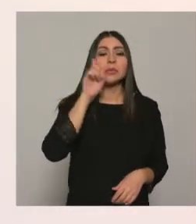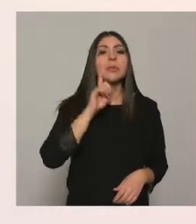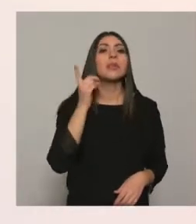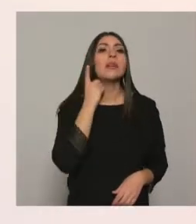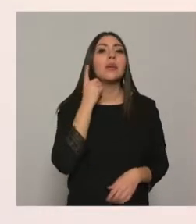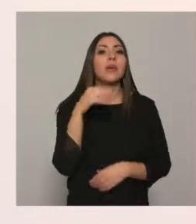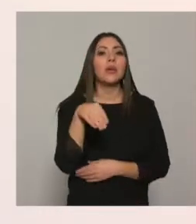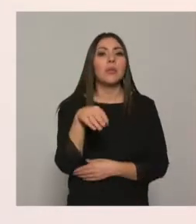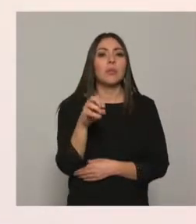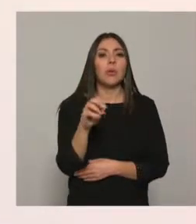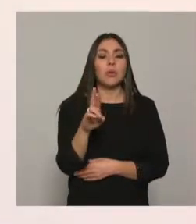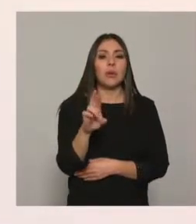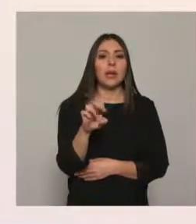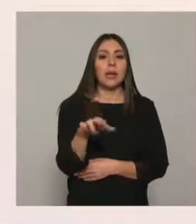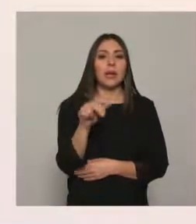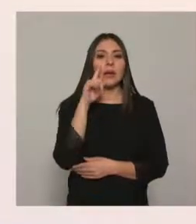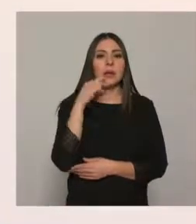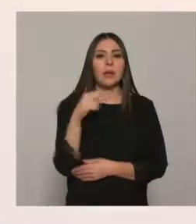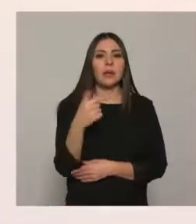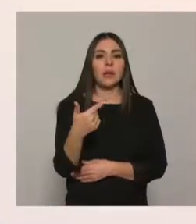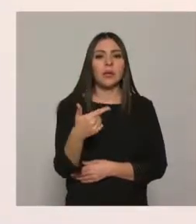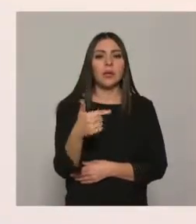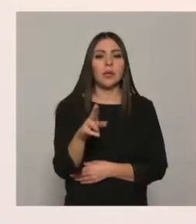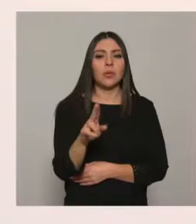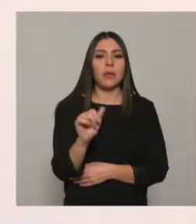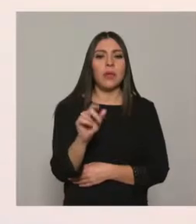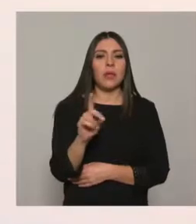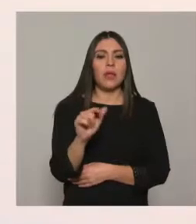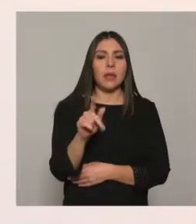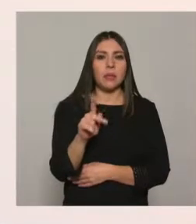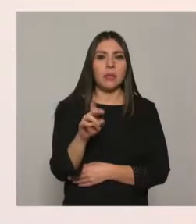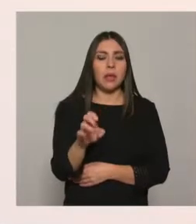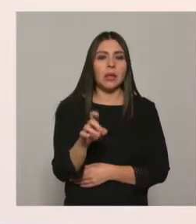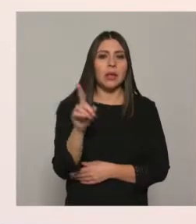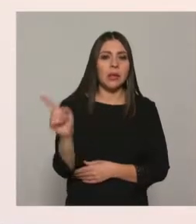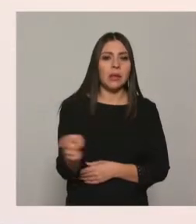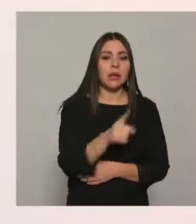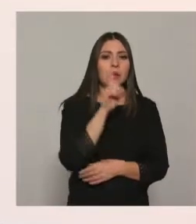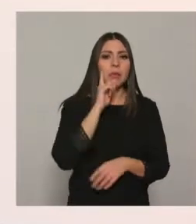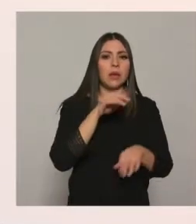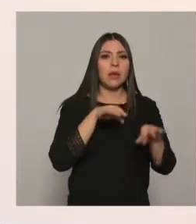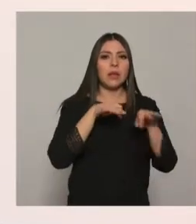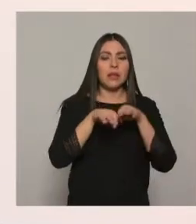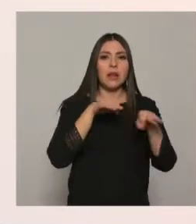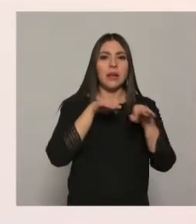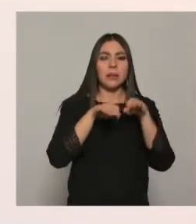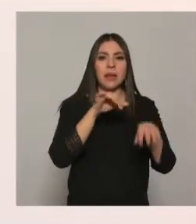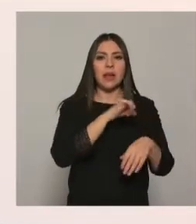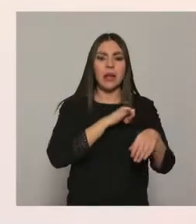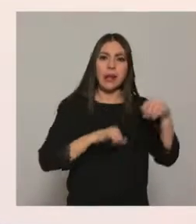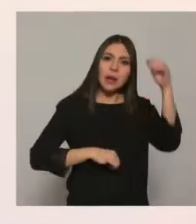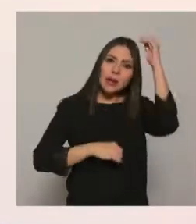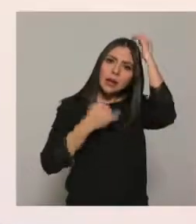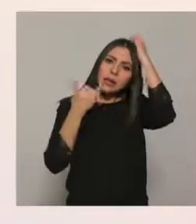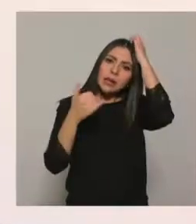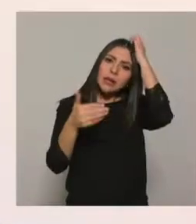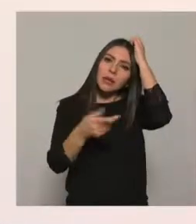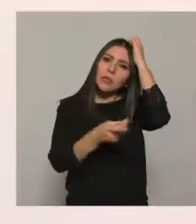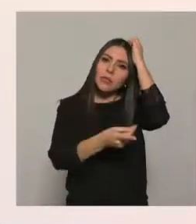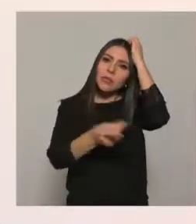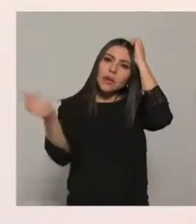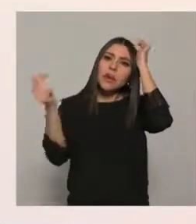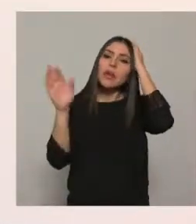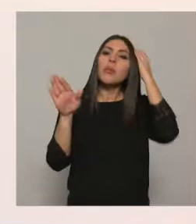de su propio partido, Guadalupe Morales, tiene a su hermana trabajando en la ventanilla única de la alcaldía y que fue destituida por actos